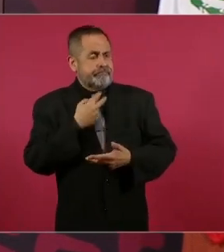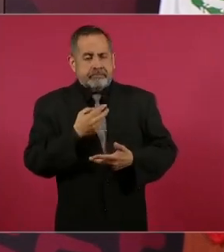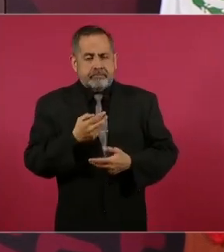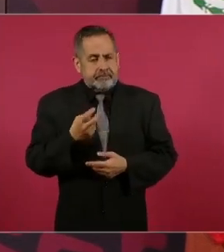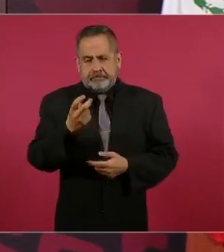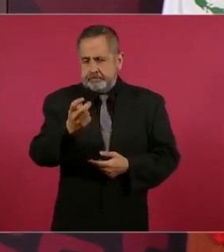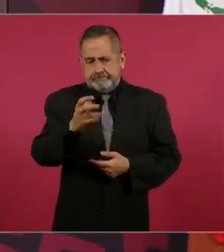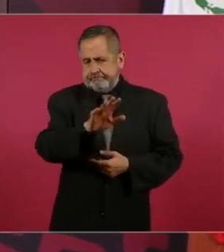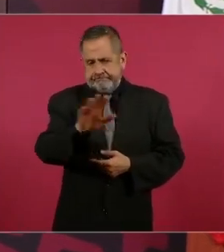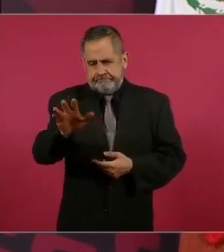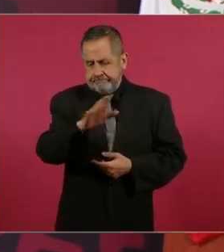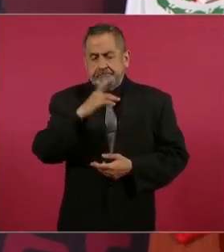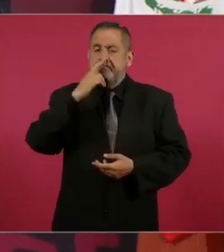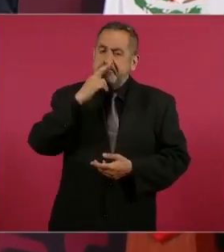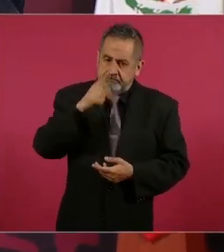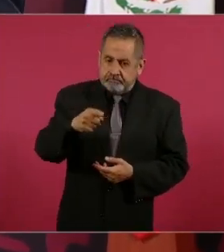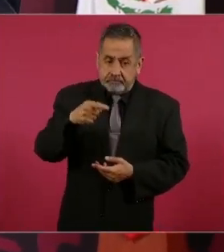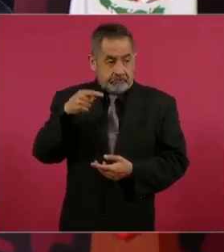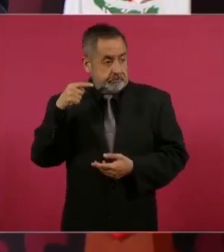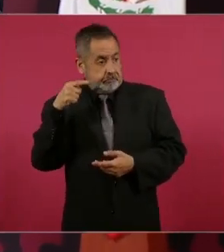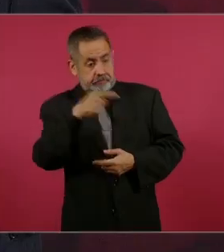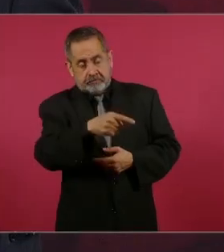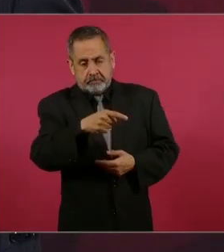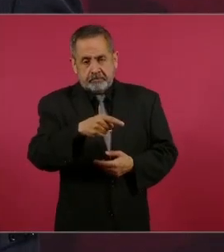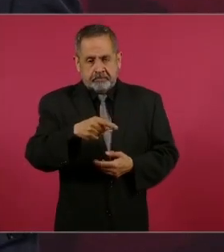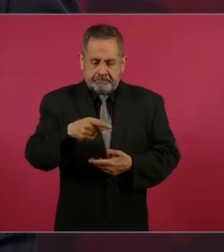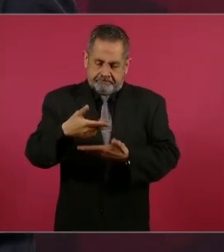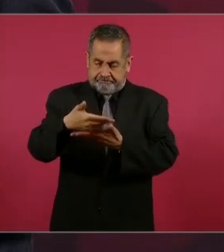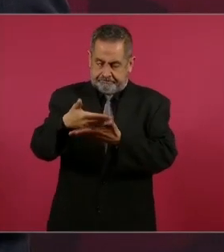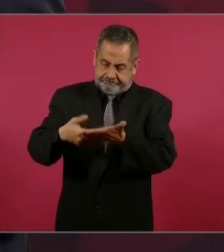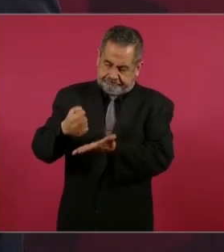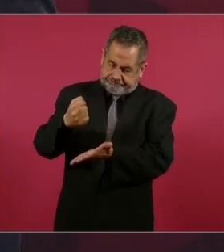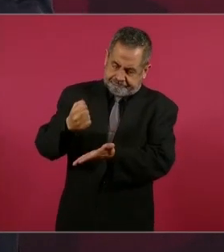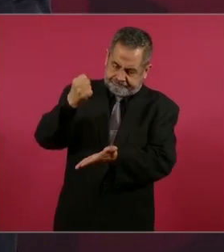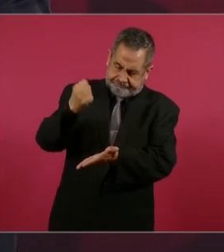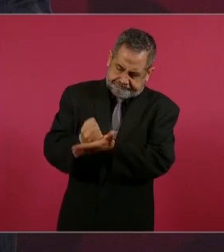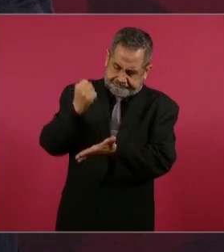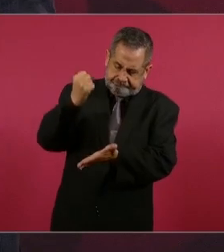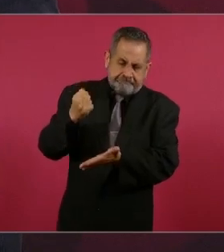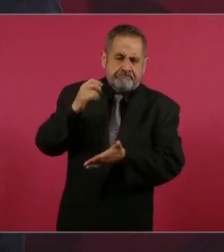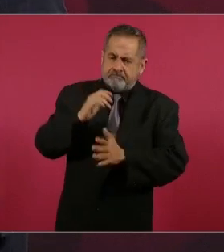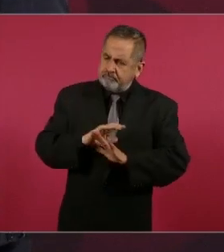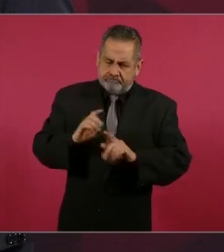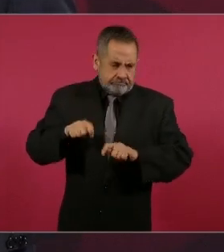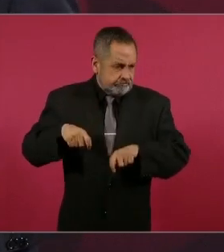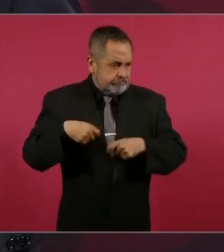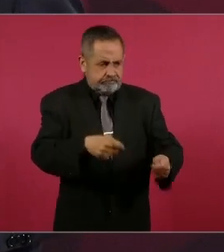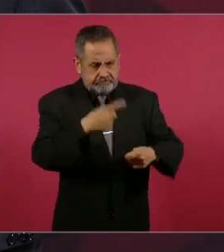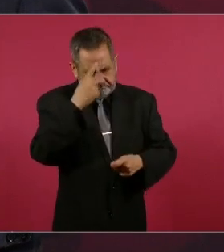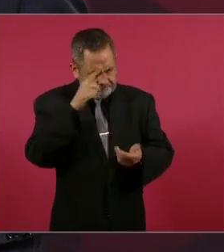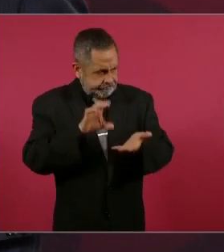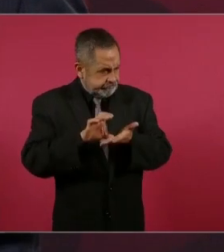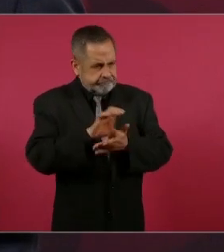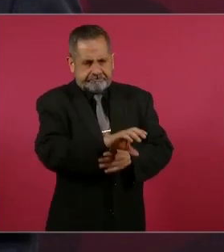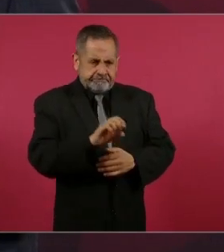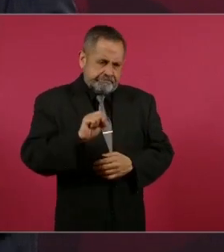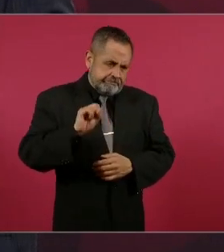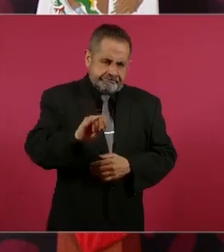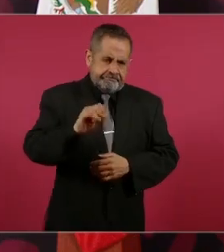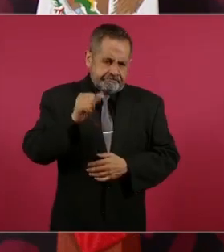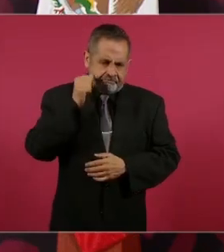un decreto para el subsidio, porque es una situación especial